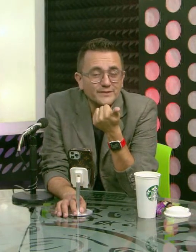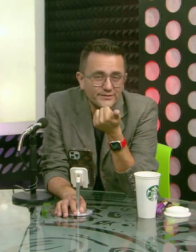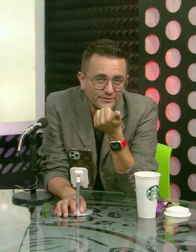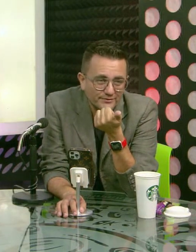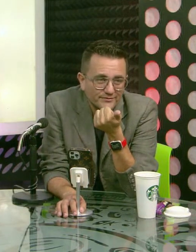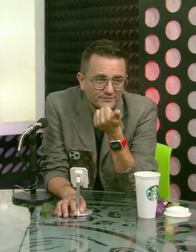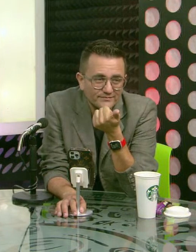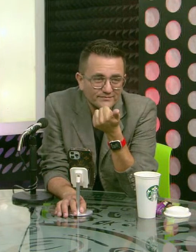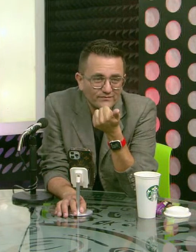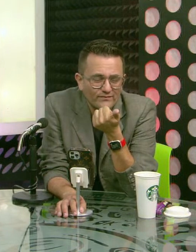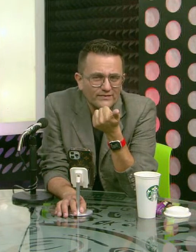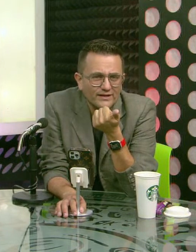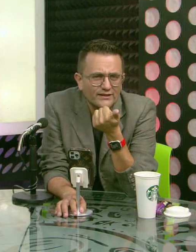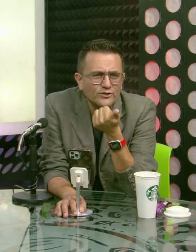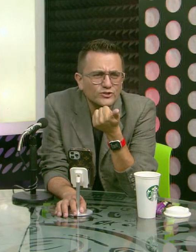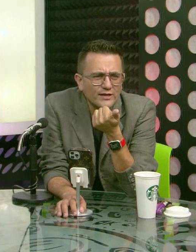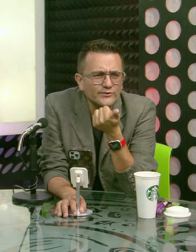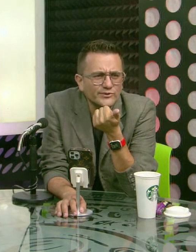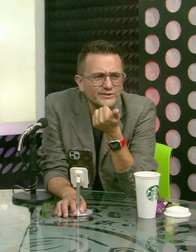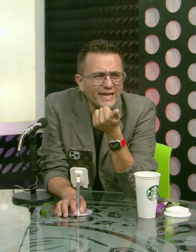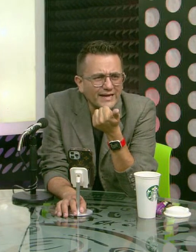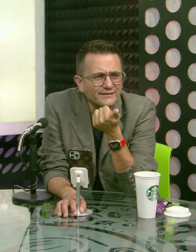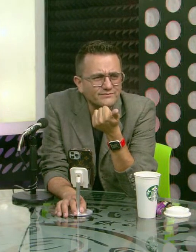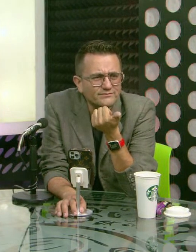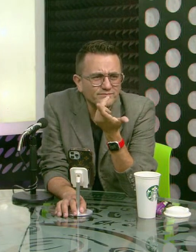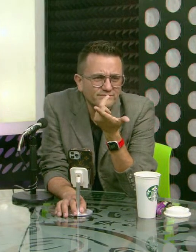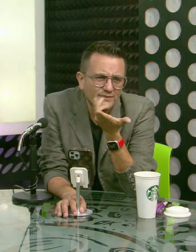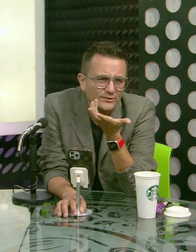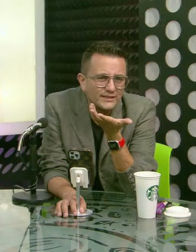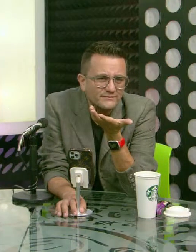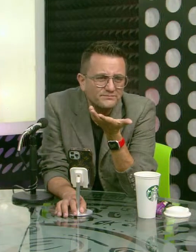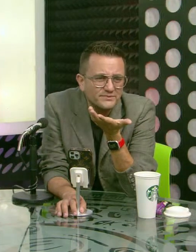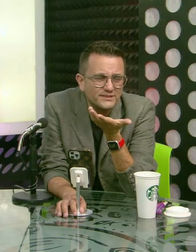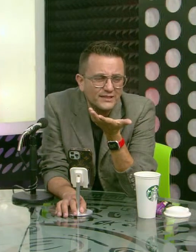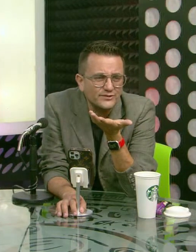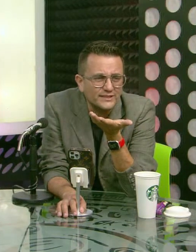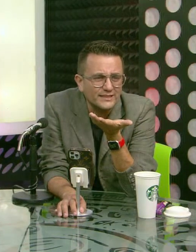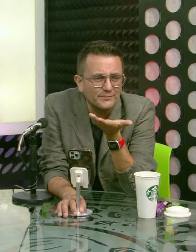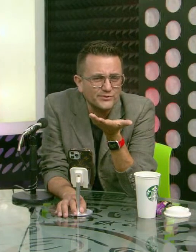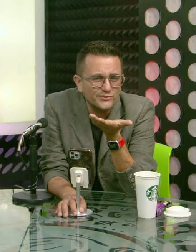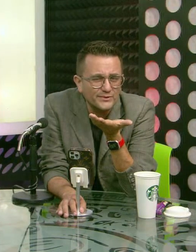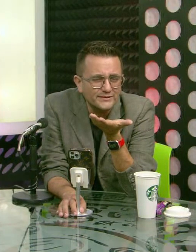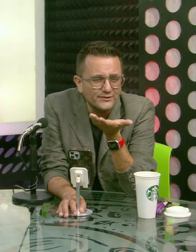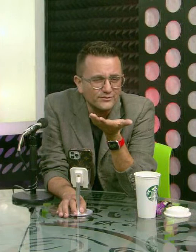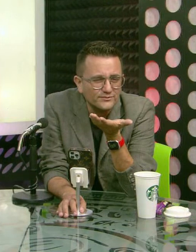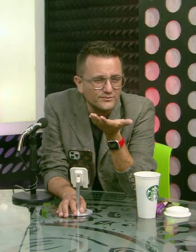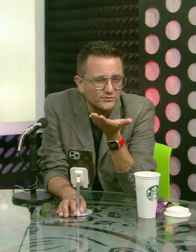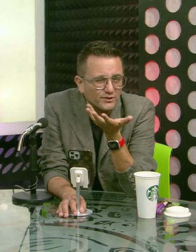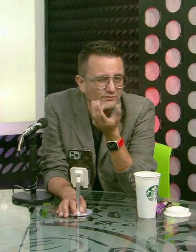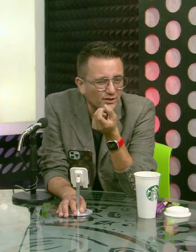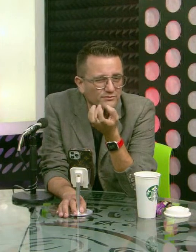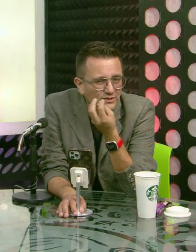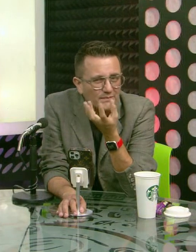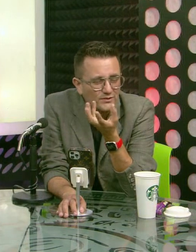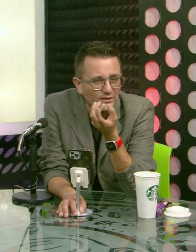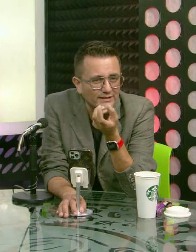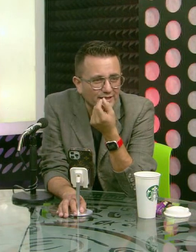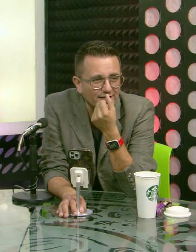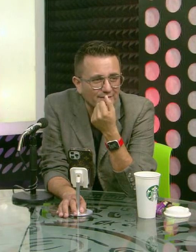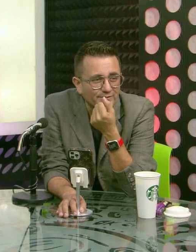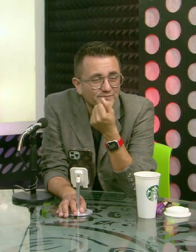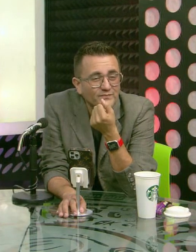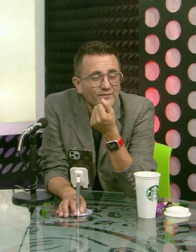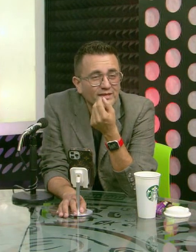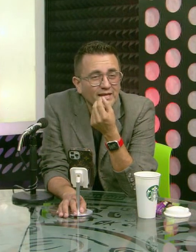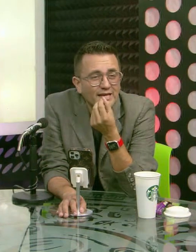$200 el servicio. Los tragos no están, o sea, 170 pesos un whisky no se me hizo